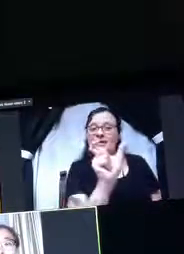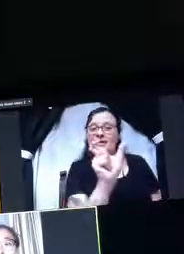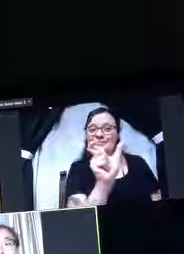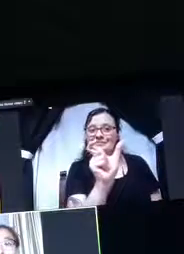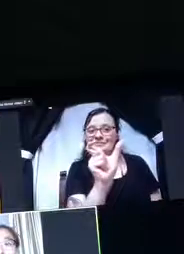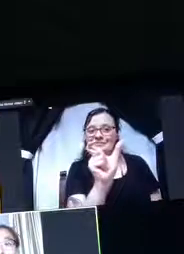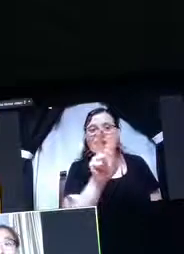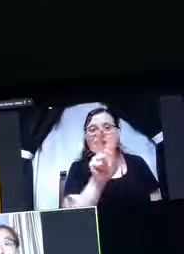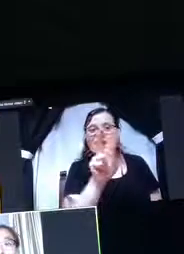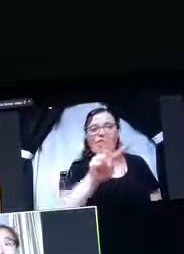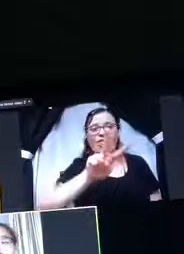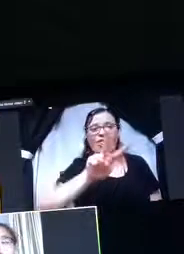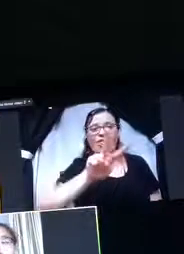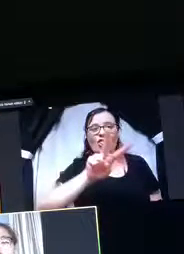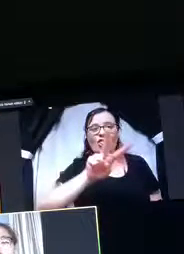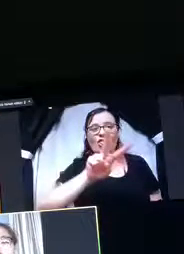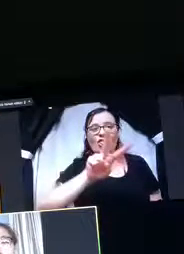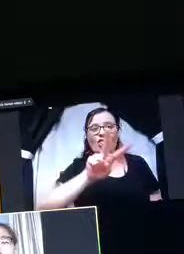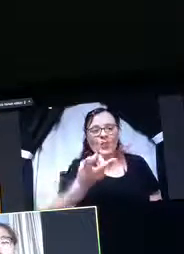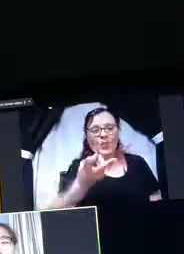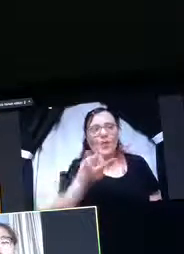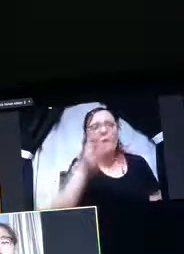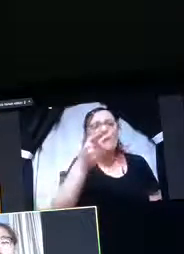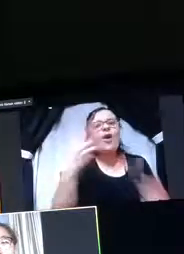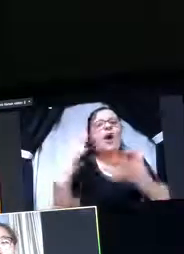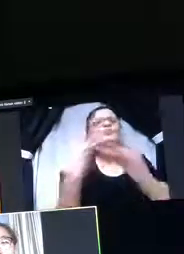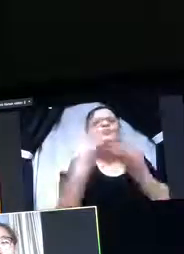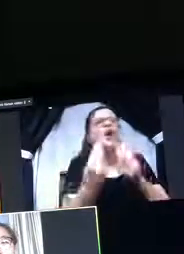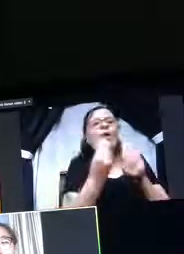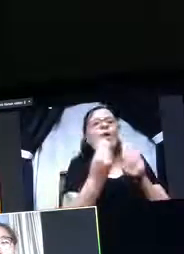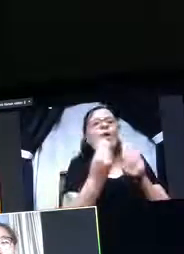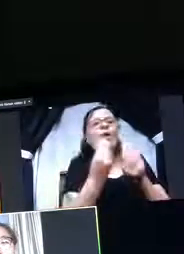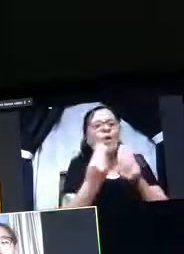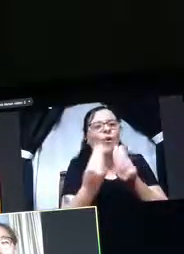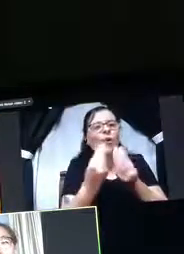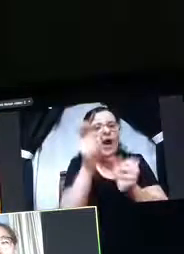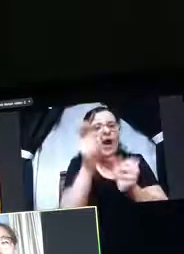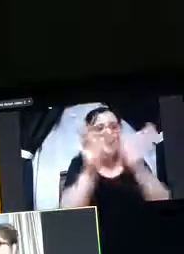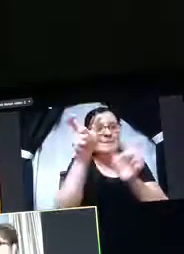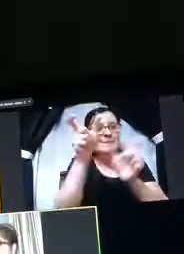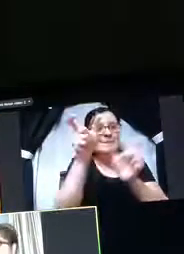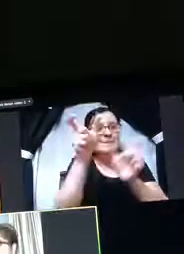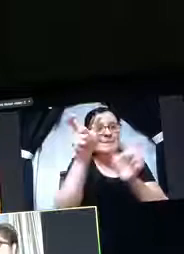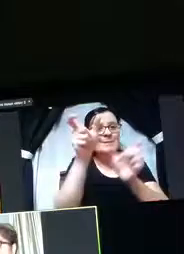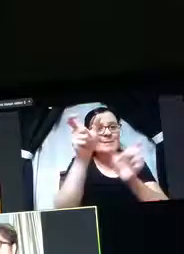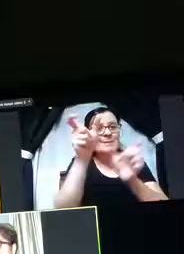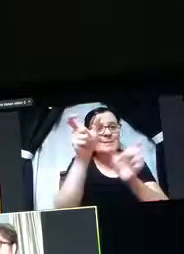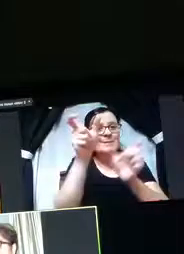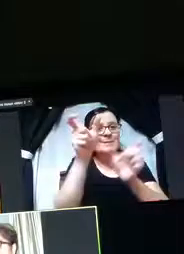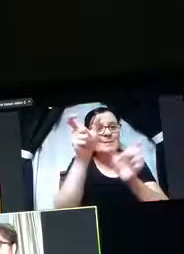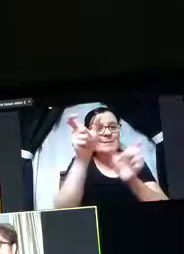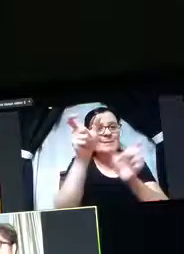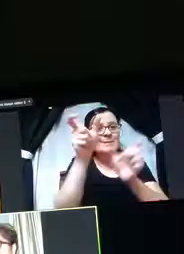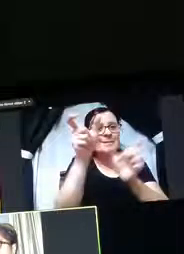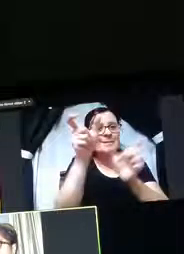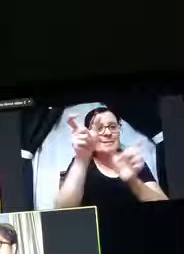para ayudarlos a las personas con hipoacusia a mejorar la comprensión en este